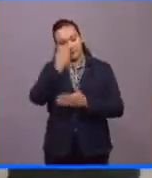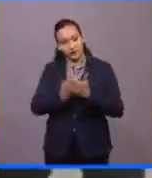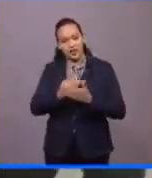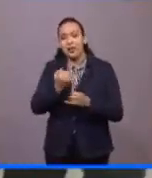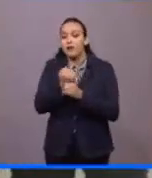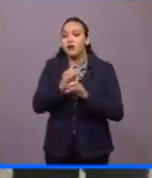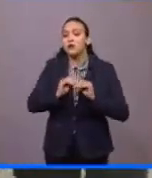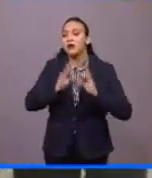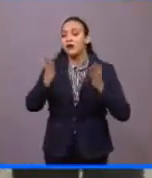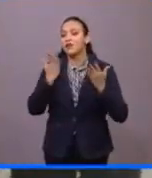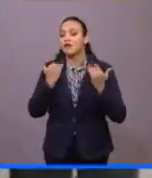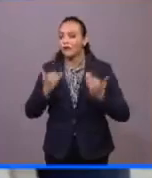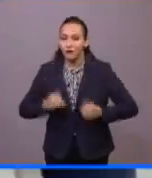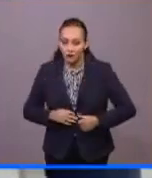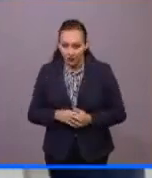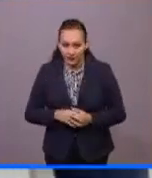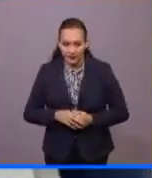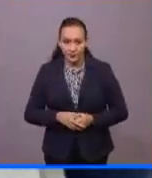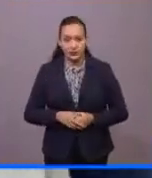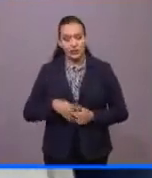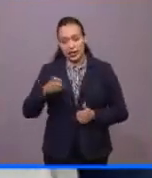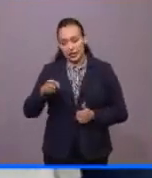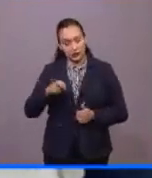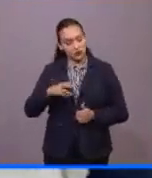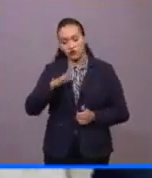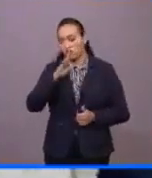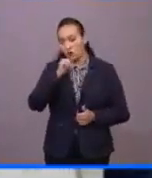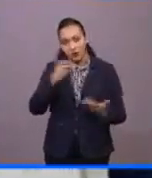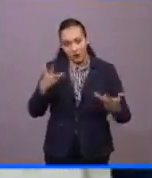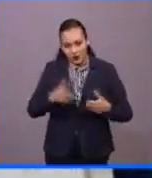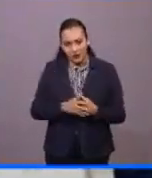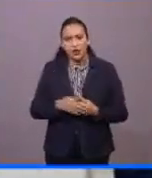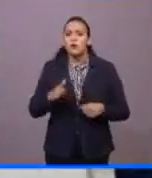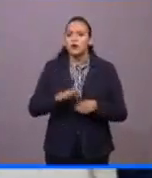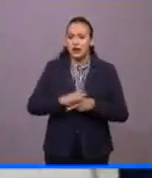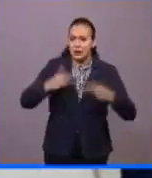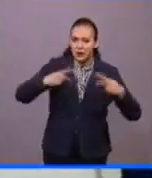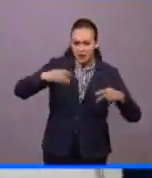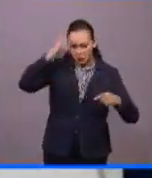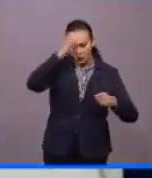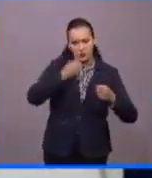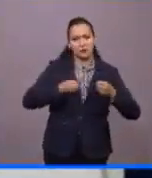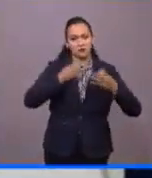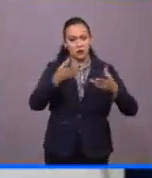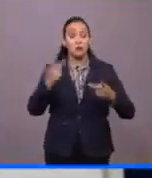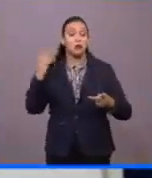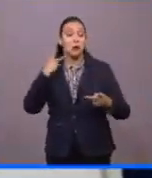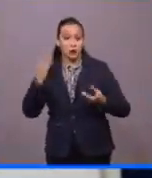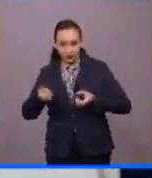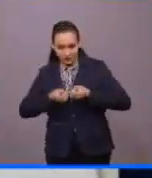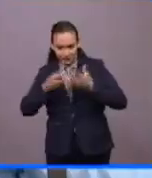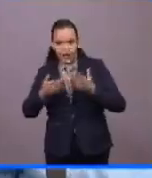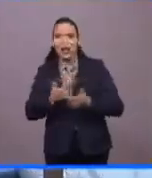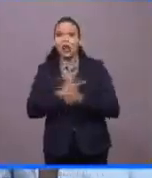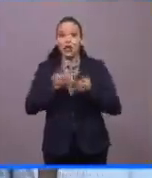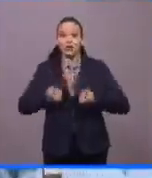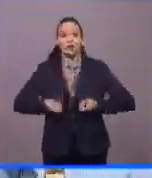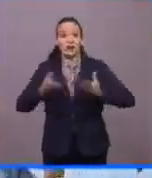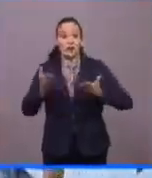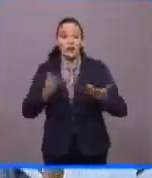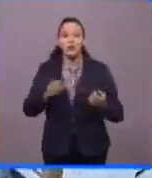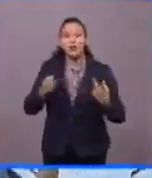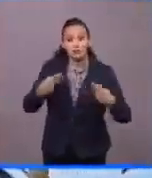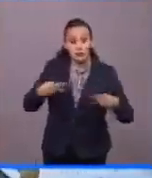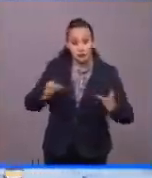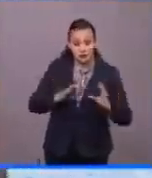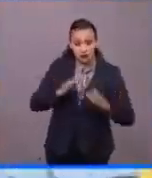y transparencia parlamentaria, vinculados a los derechos de participación política, libertad de expresión y acceso